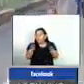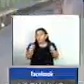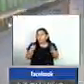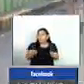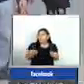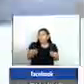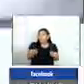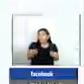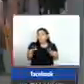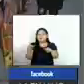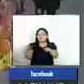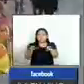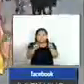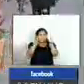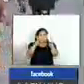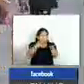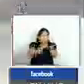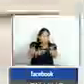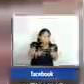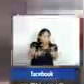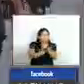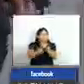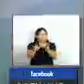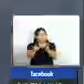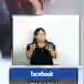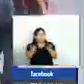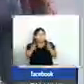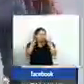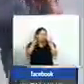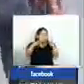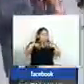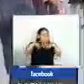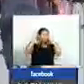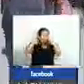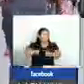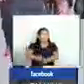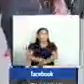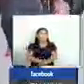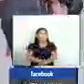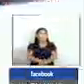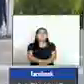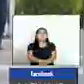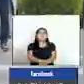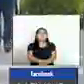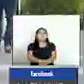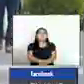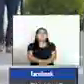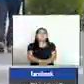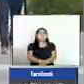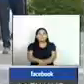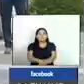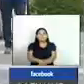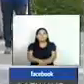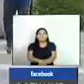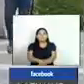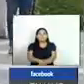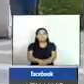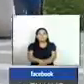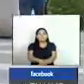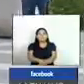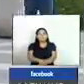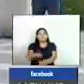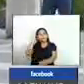se aborda y perder la perspectiva del tema de salud pública mira yo creo que es importante